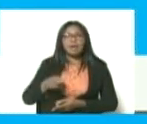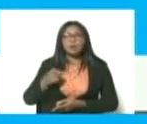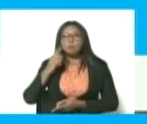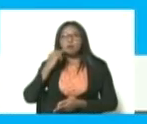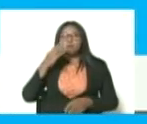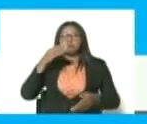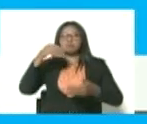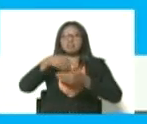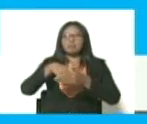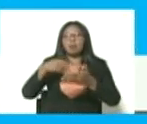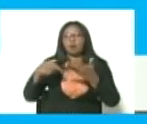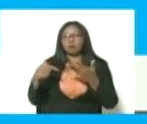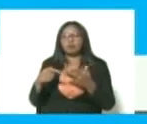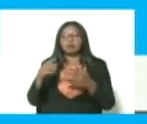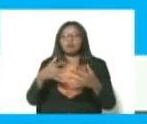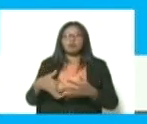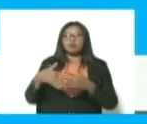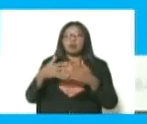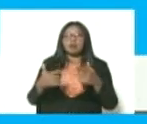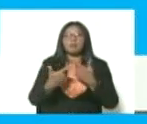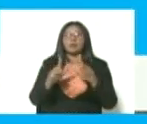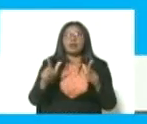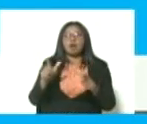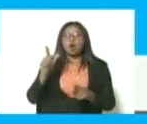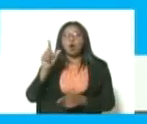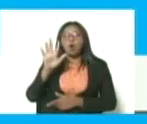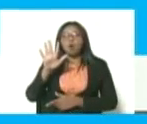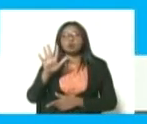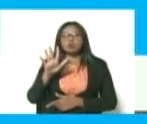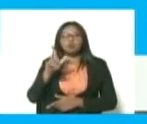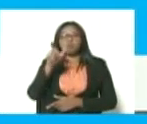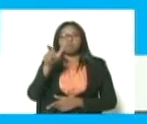Estados Unidos que liberen a los cinco,